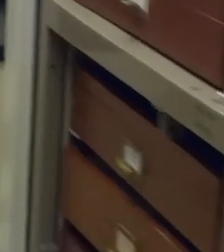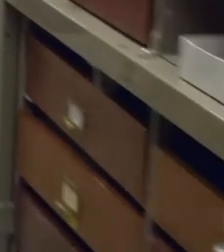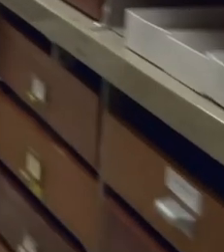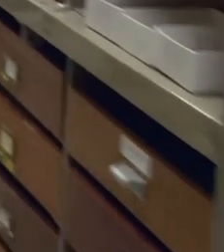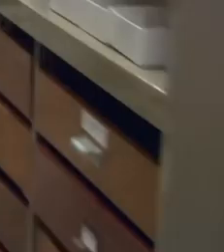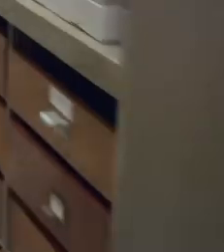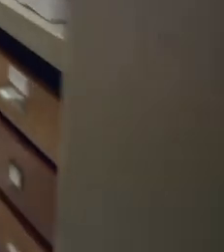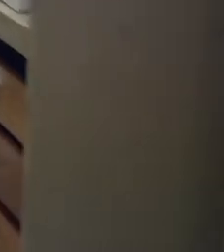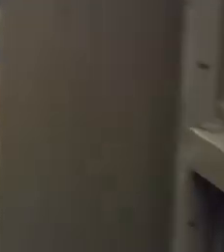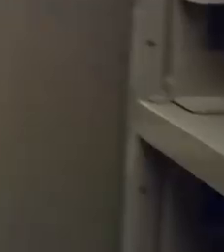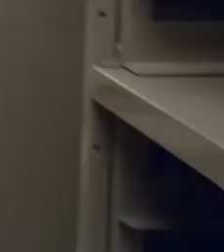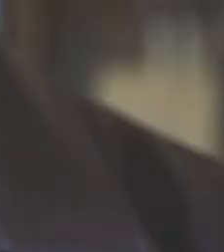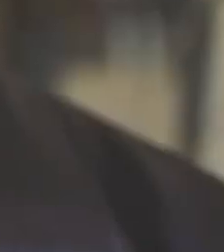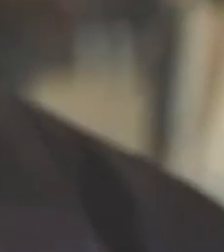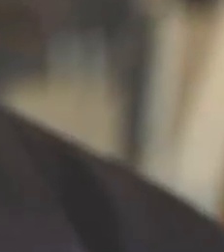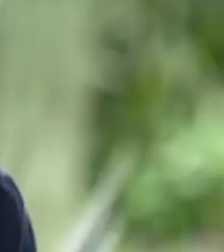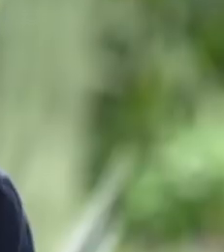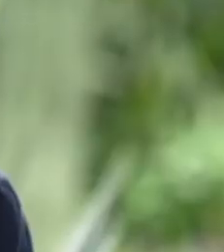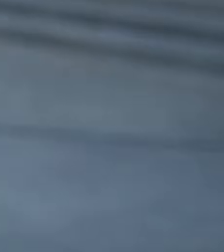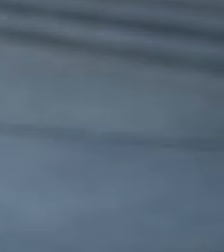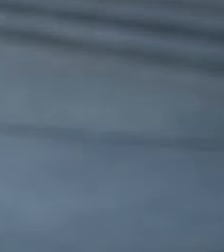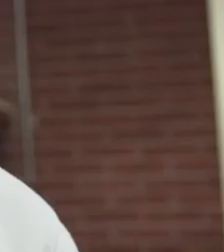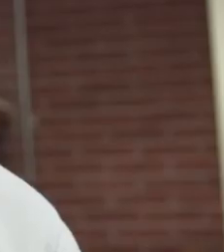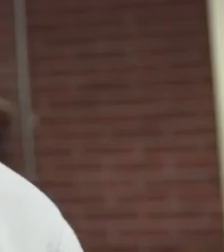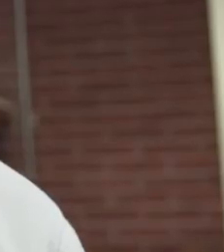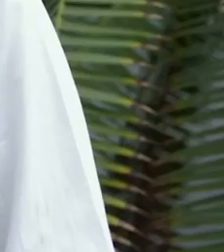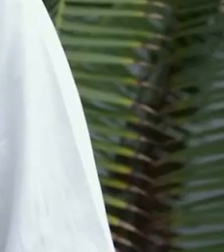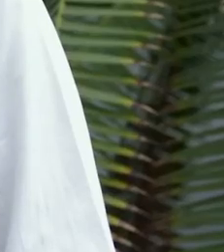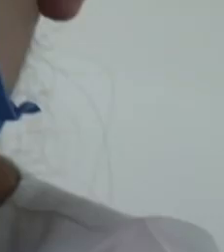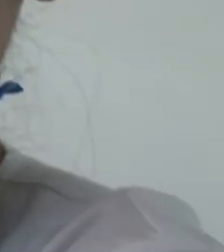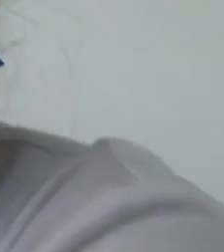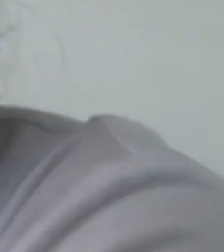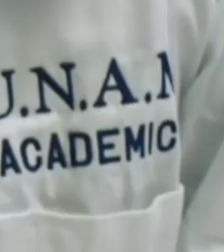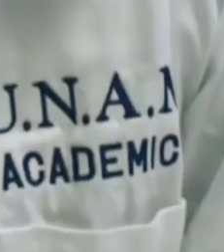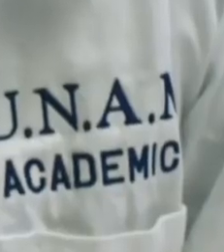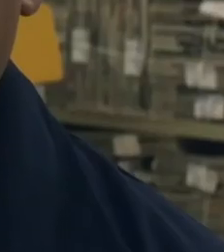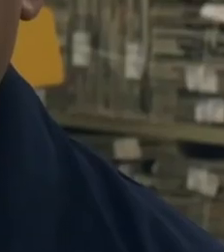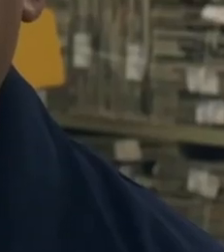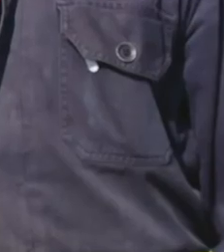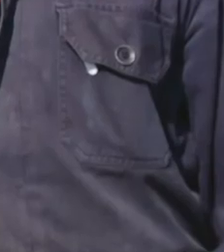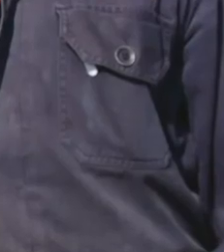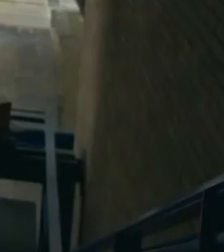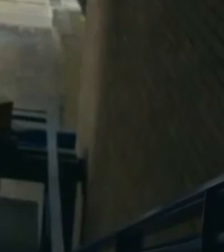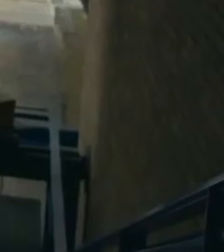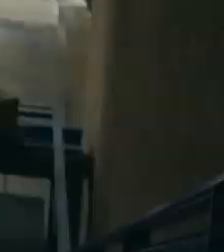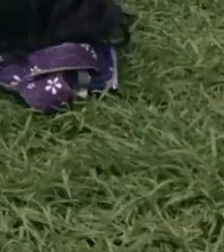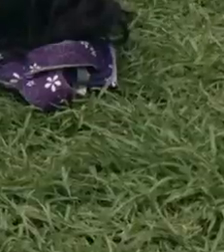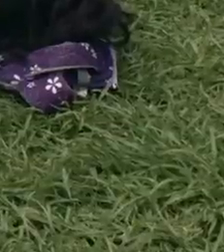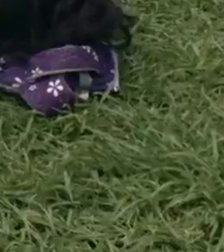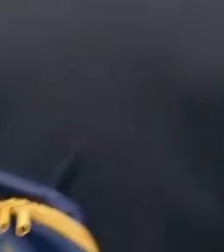somos 350.000 alumnos 40 mil académicos y más de 20.000 trabajadores